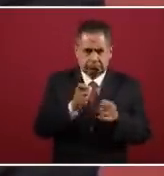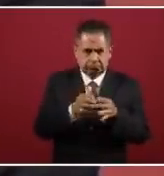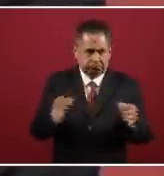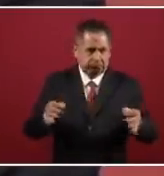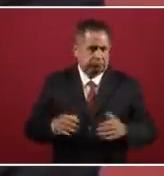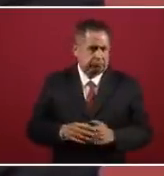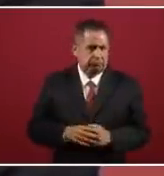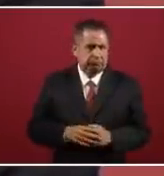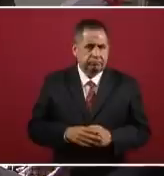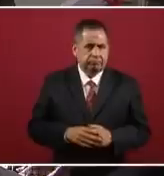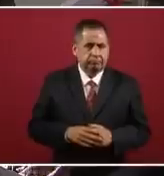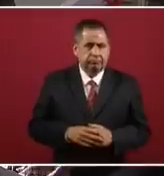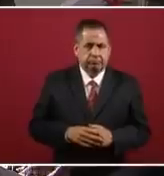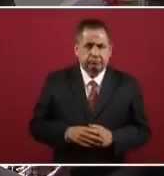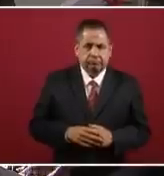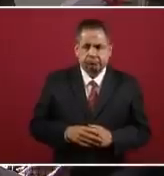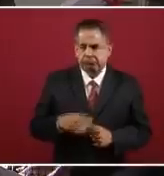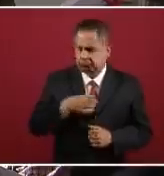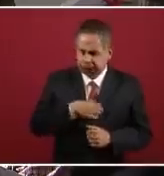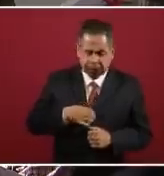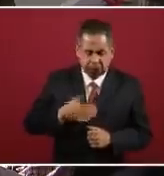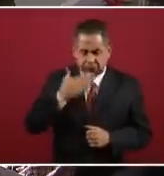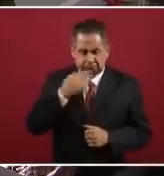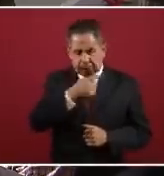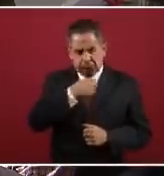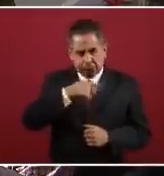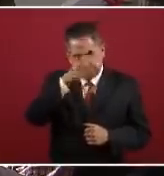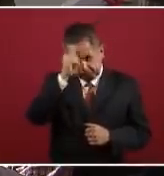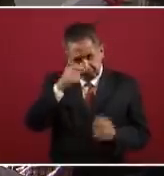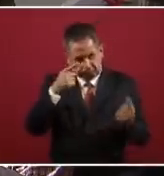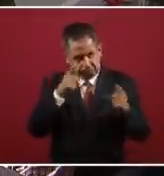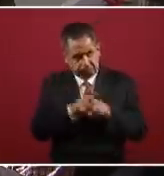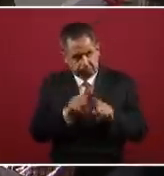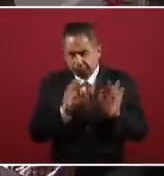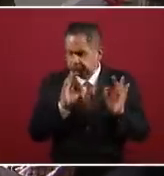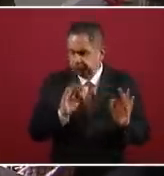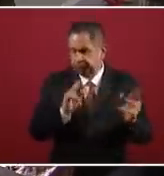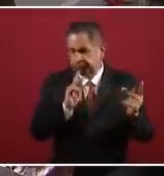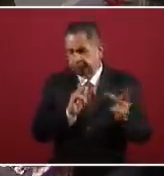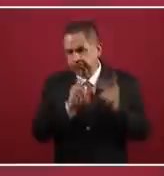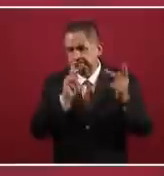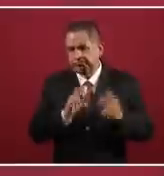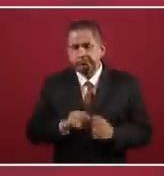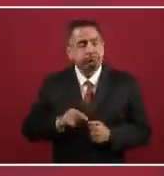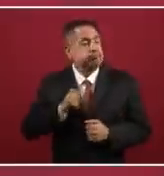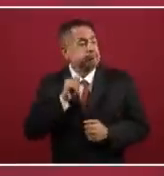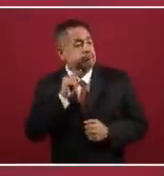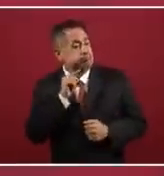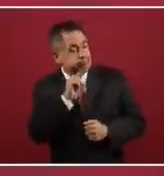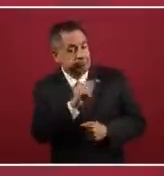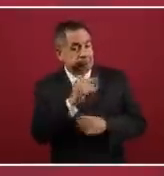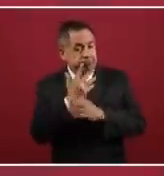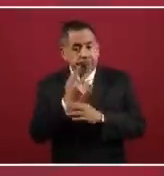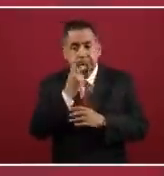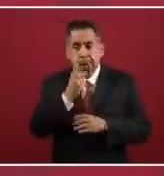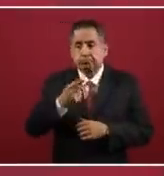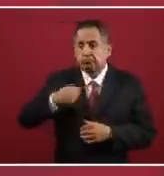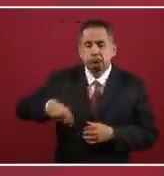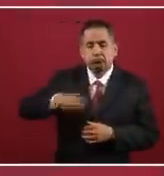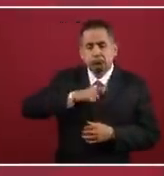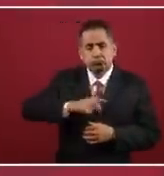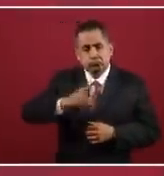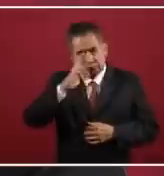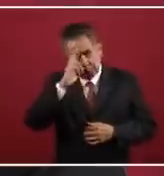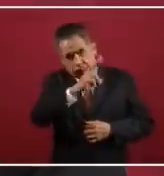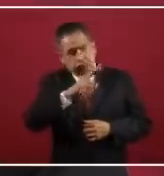y que celebro que haya coincidencia. Él habló de que nosotros respetamos